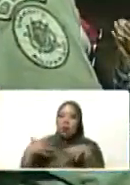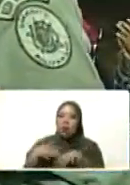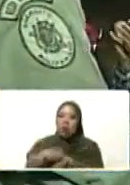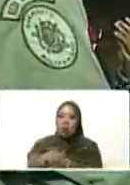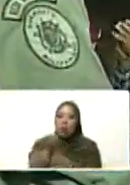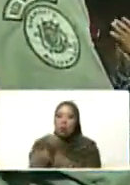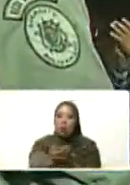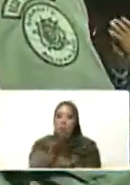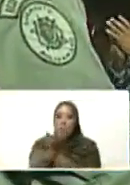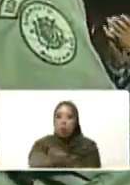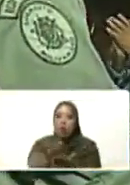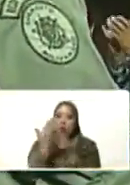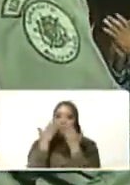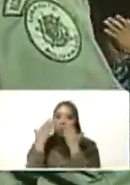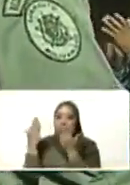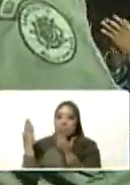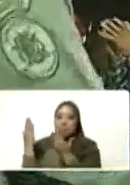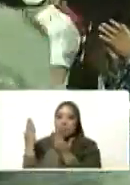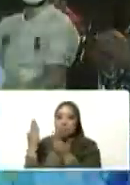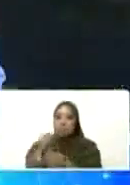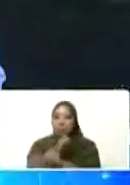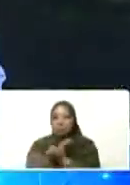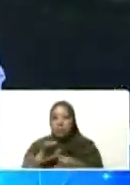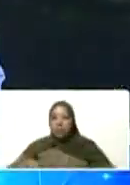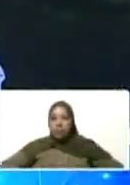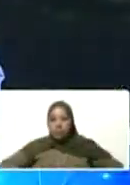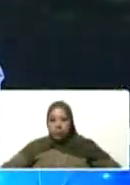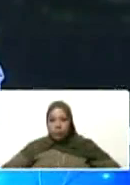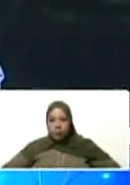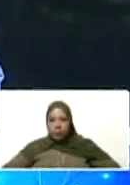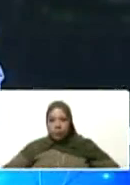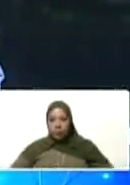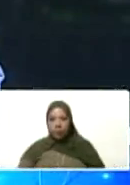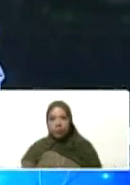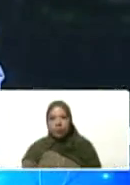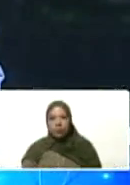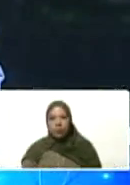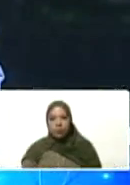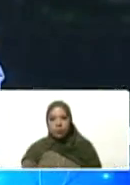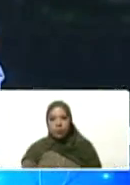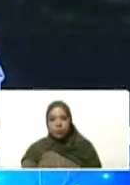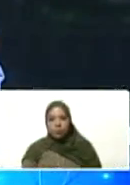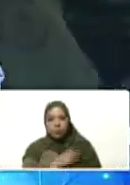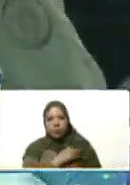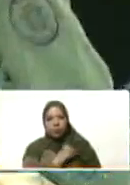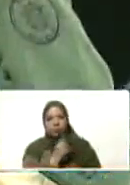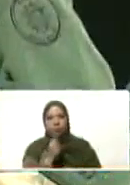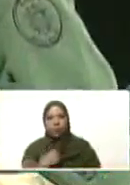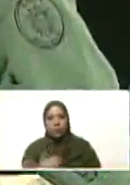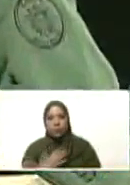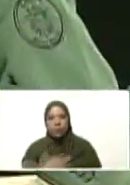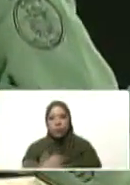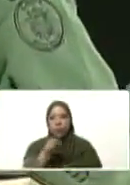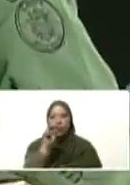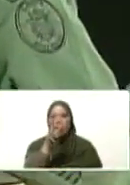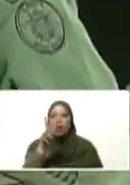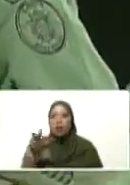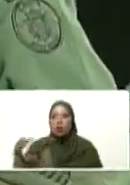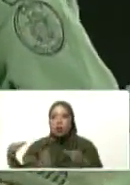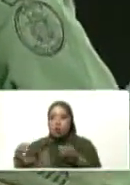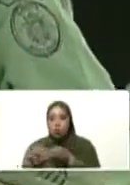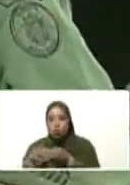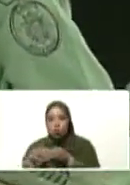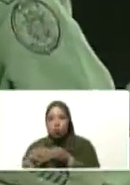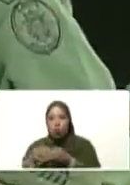Monagas. El general José Figuera Valdés, comandante de la 32 Brigada Caribe, José